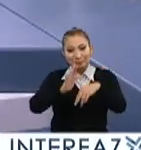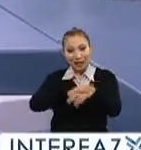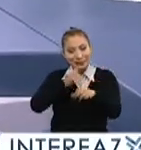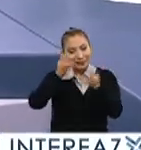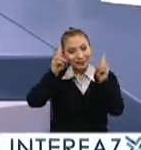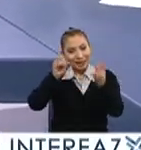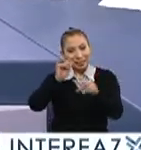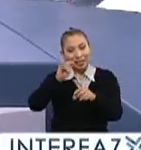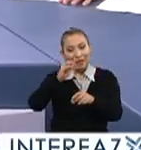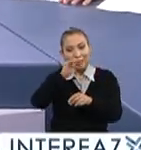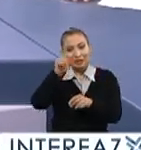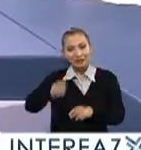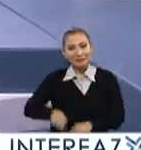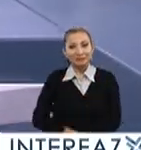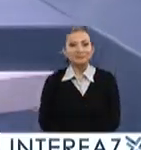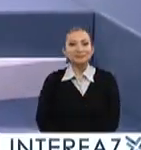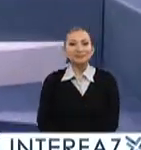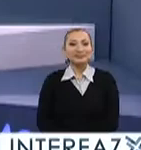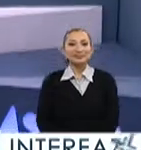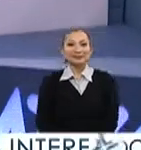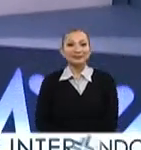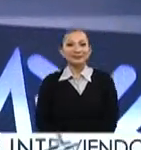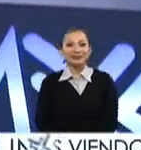con más. Esto es Interfaz.